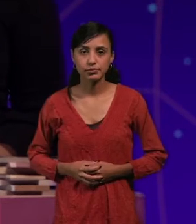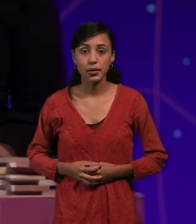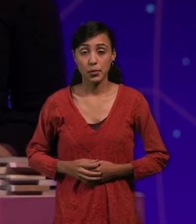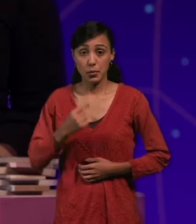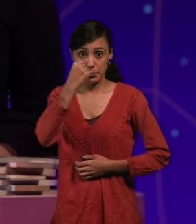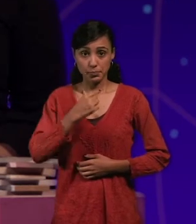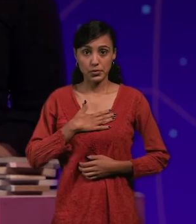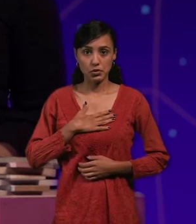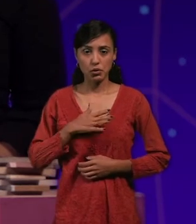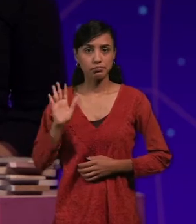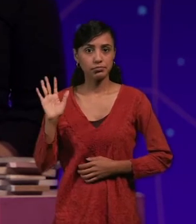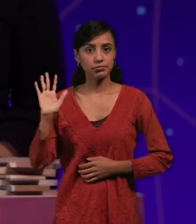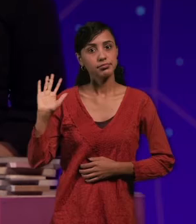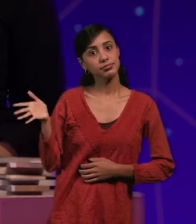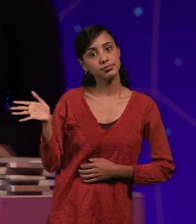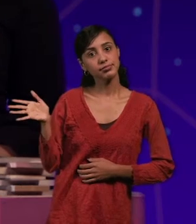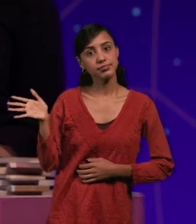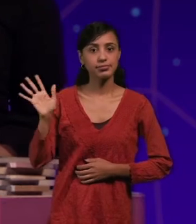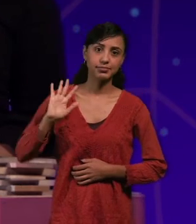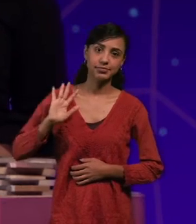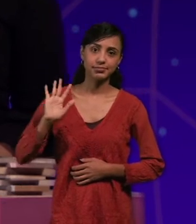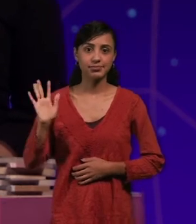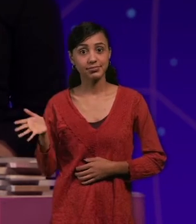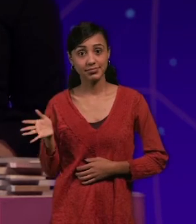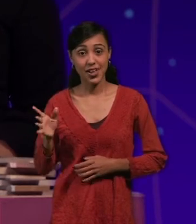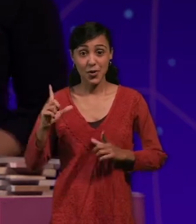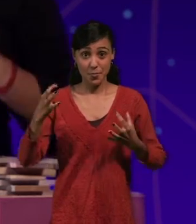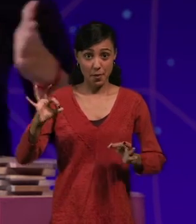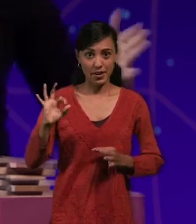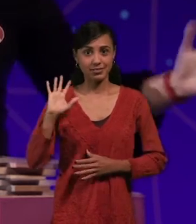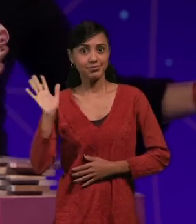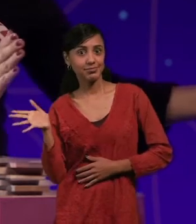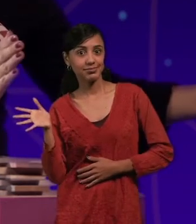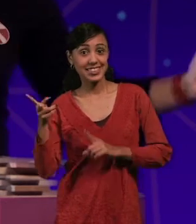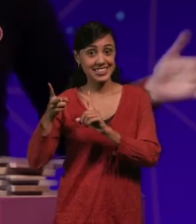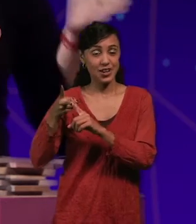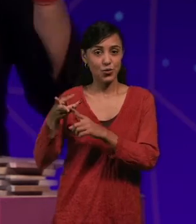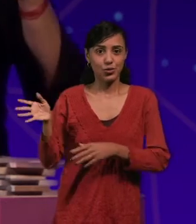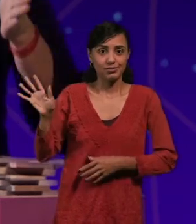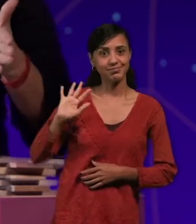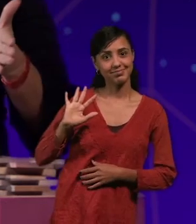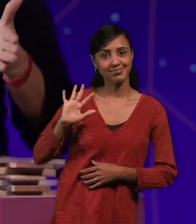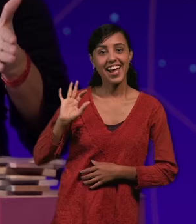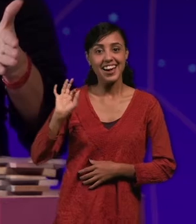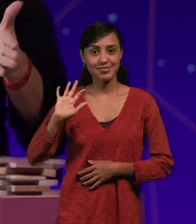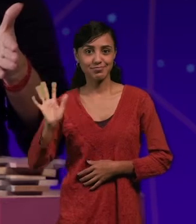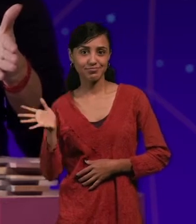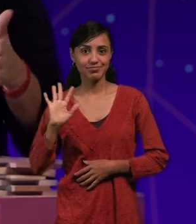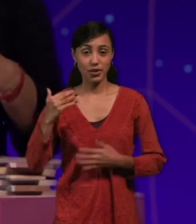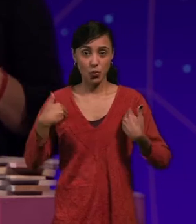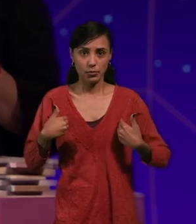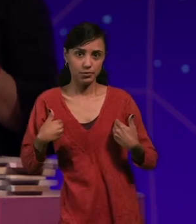saluda la mano así en un dibujo, la mano así en el otro, el resto del cuerpo no se puede desplazar en el espacio. Tiene que estar